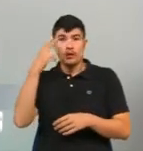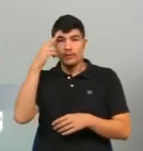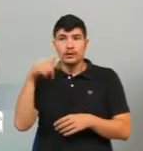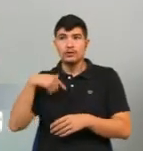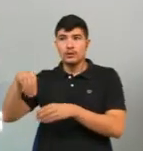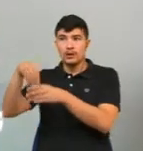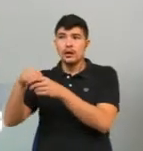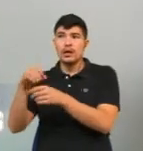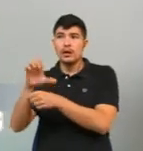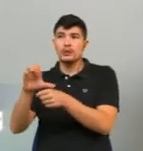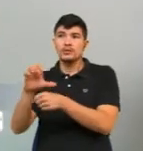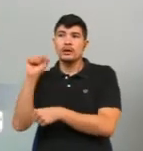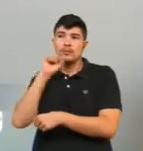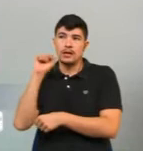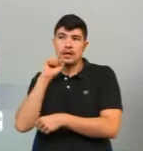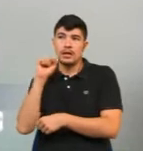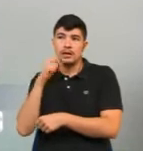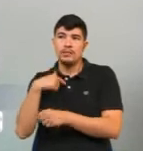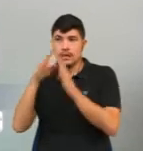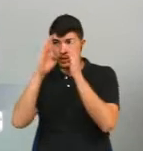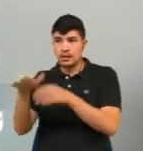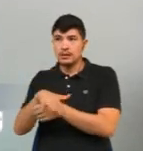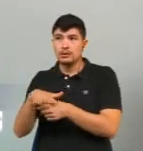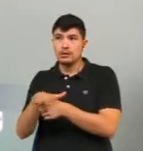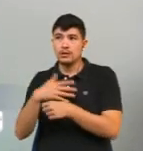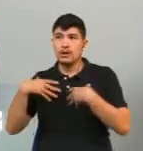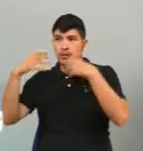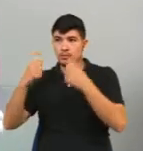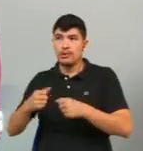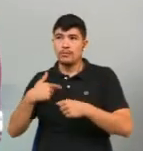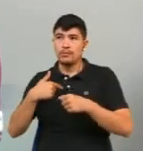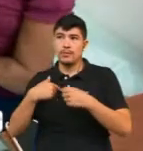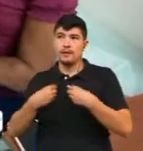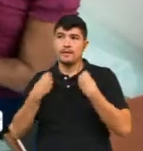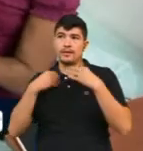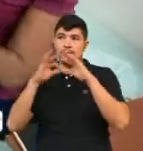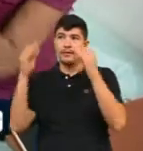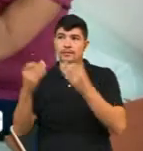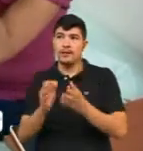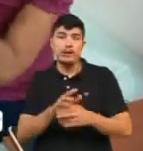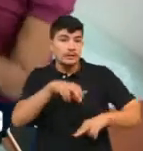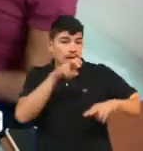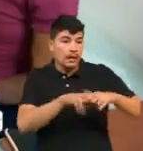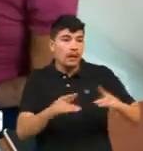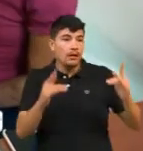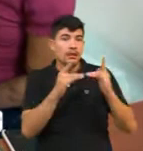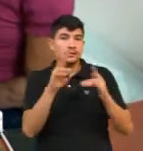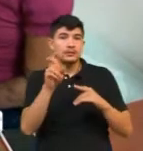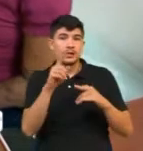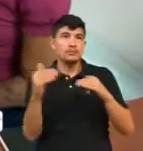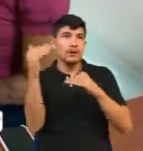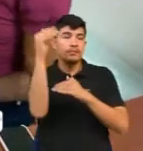ciudad de Barranca Bermeja atendiendo mis situaciones propias de mi vida familiar. Sentada en una camilla del sexto piso